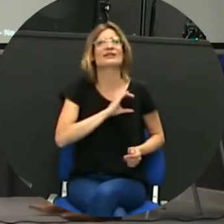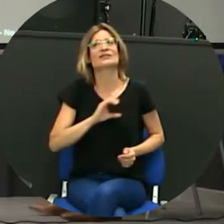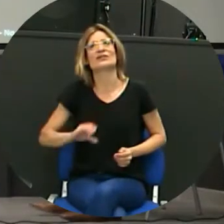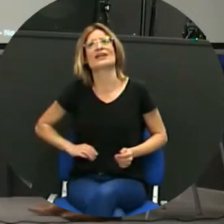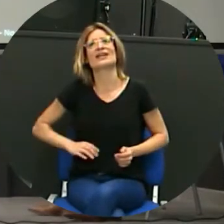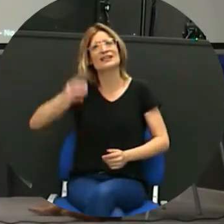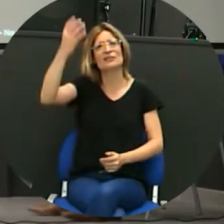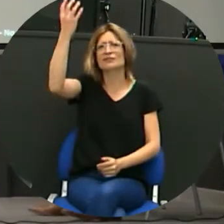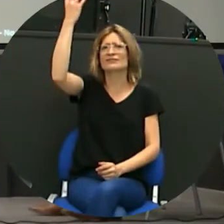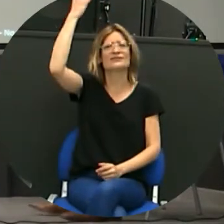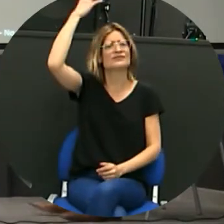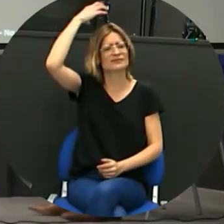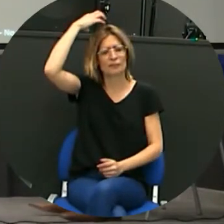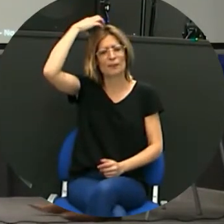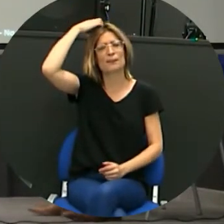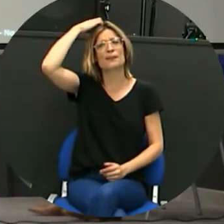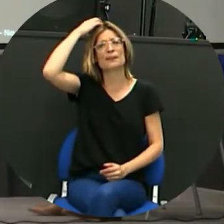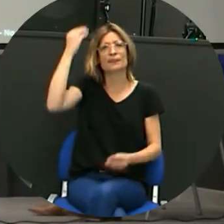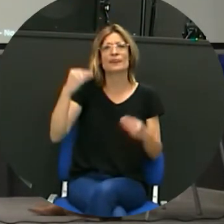Cristo Rey de